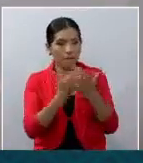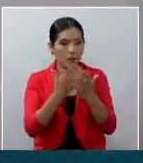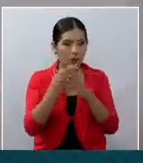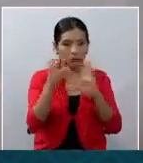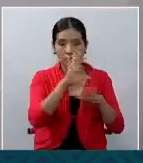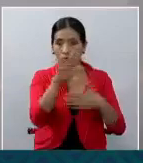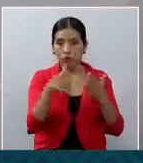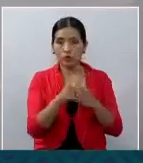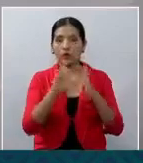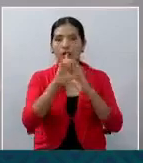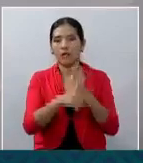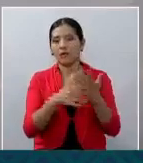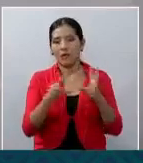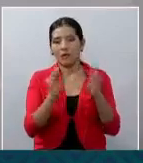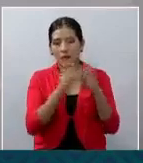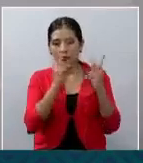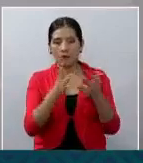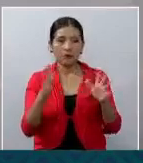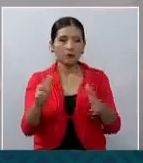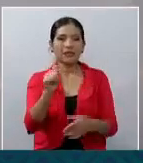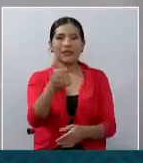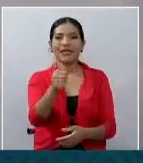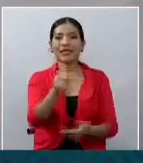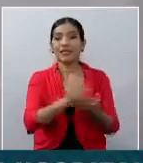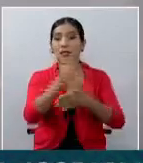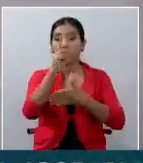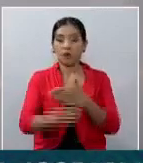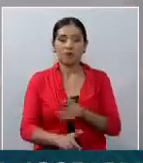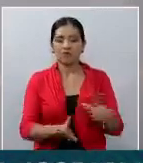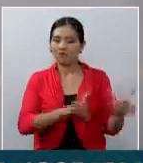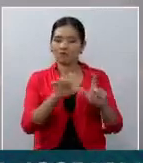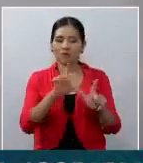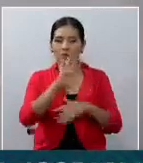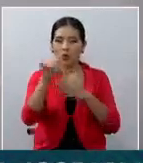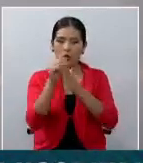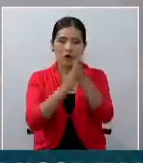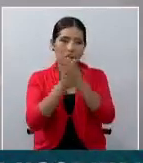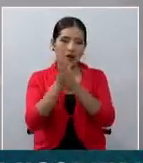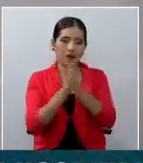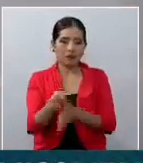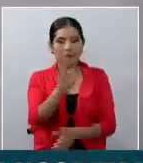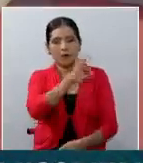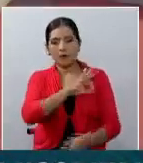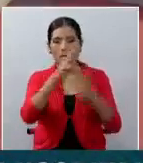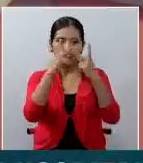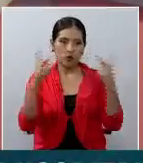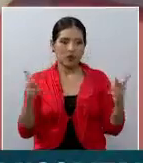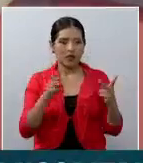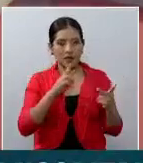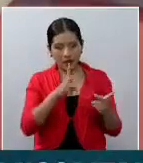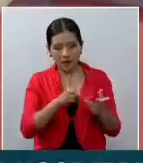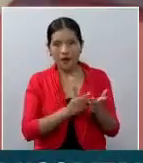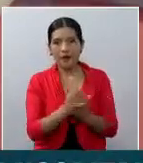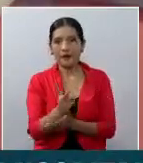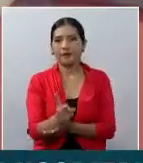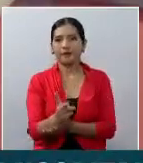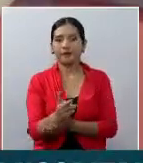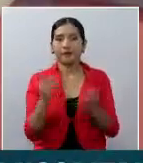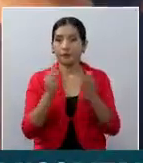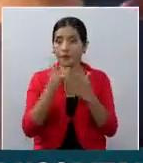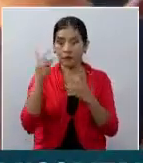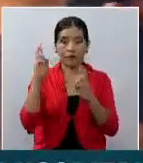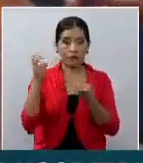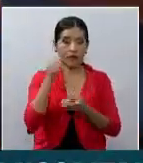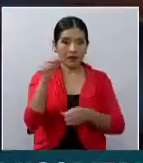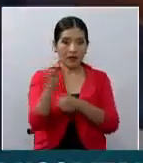posteriormente seguramente planificando que para el 10 de noviembre Esta obra tan anhelada para nuestra ciudad de Potosí sea una realidad la ministra destacó el alto nivel